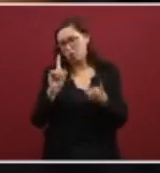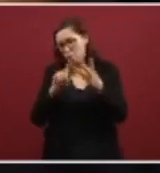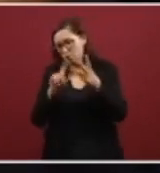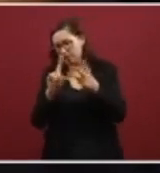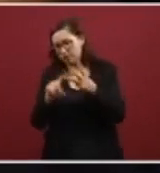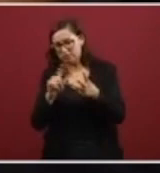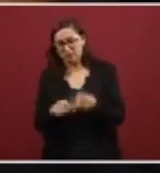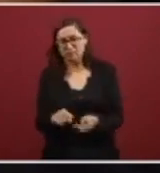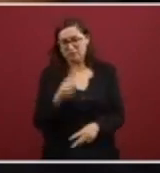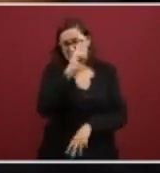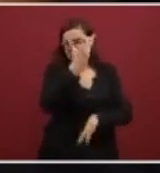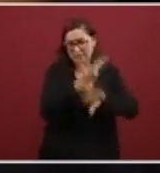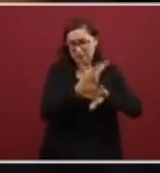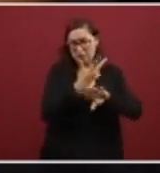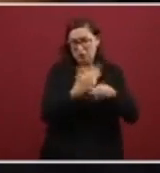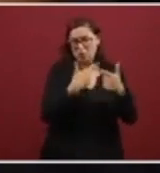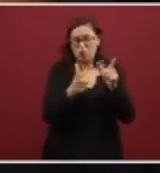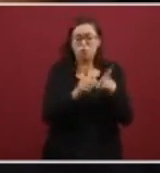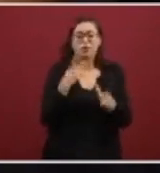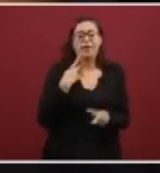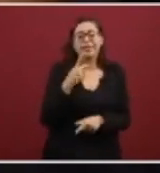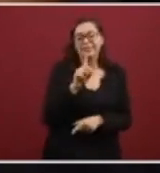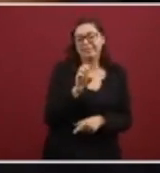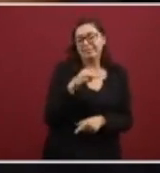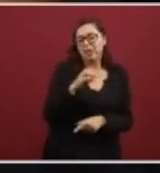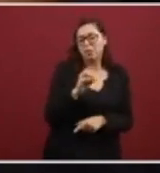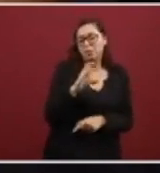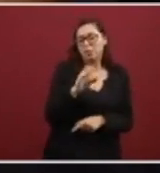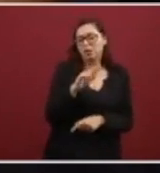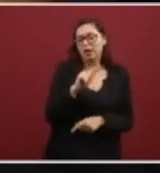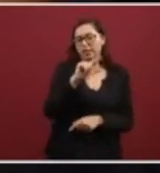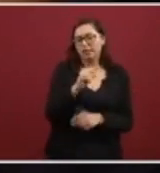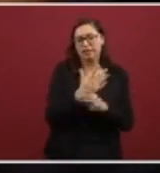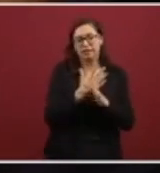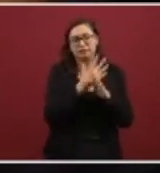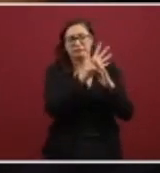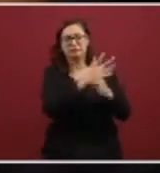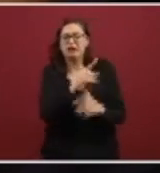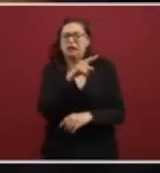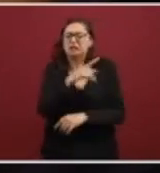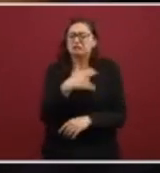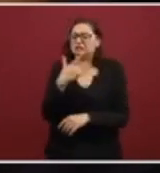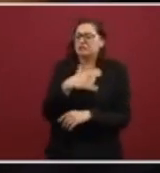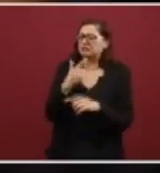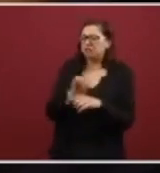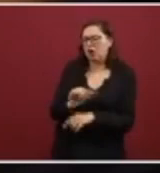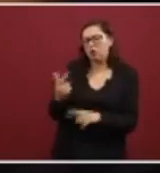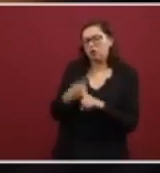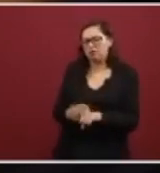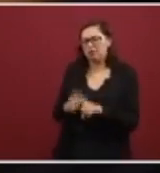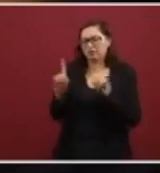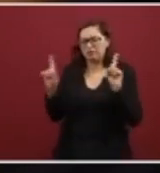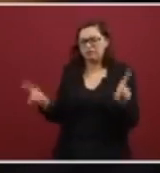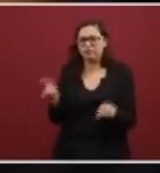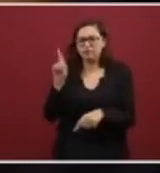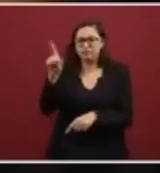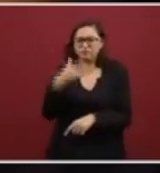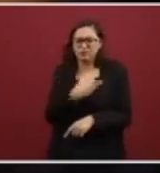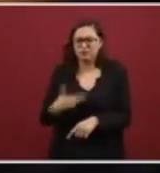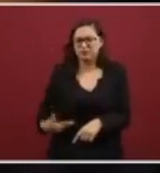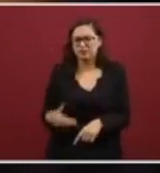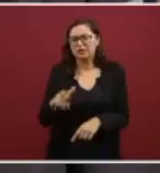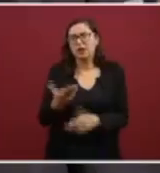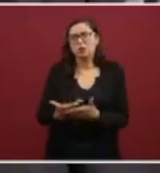Demócrata, dice que él tiene otra perspectiva para la solución del tema migratorio y apuesta al IRCA que el presidente Reagan en el año